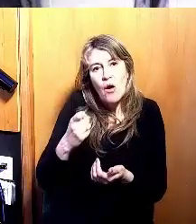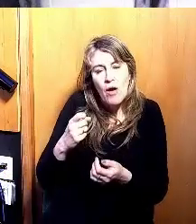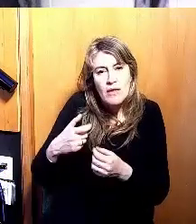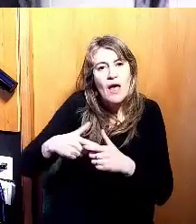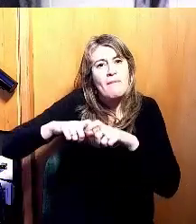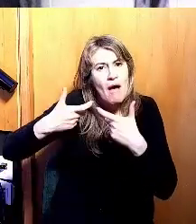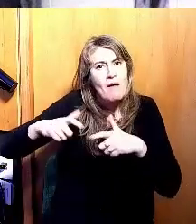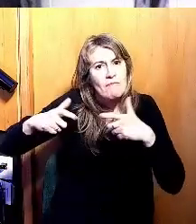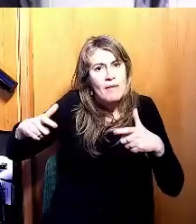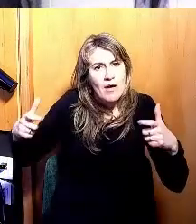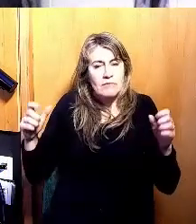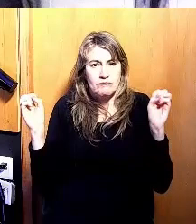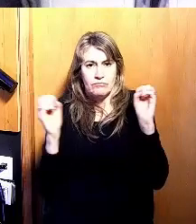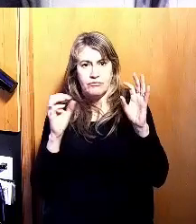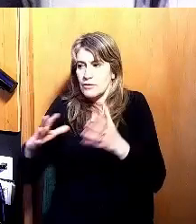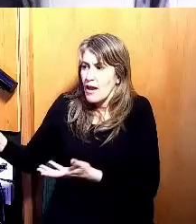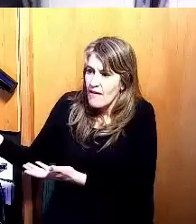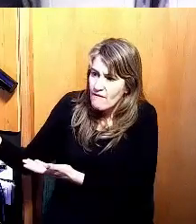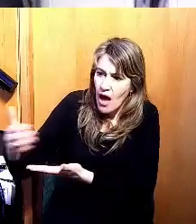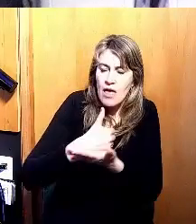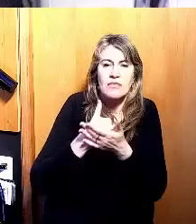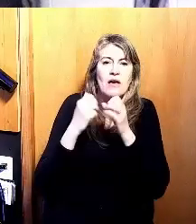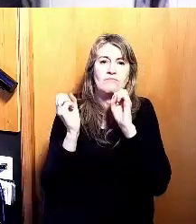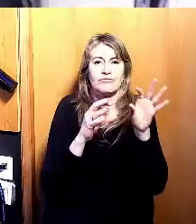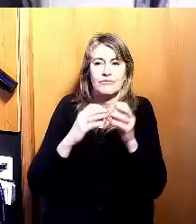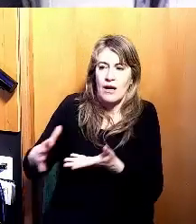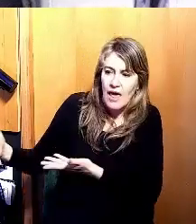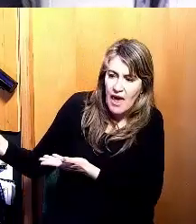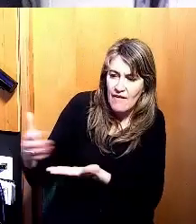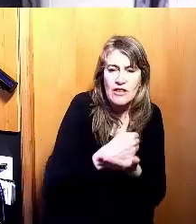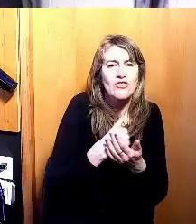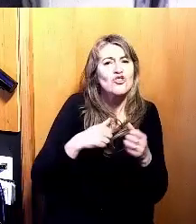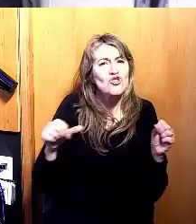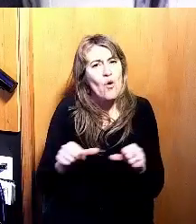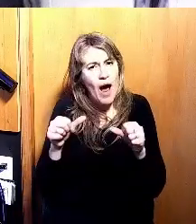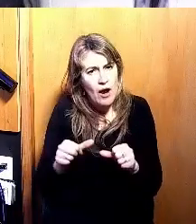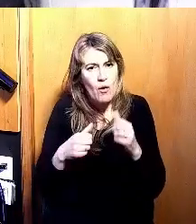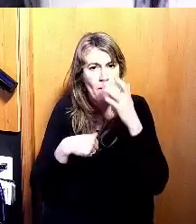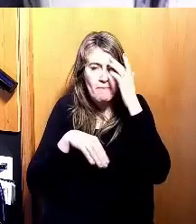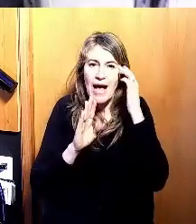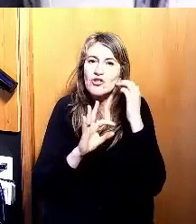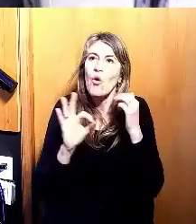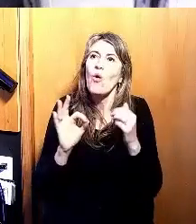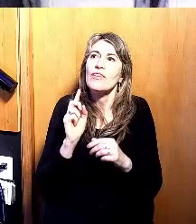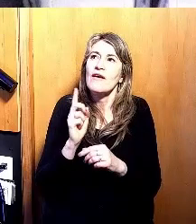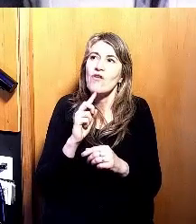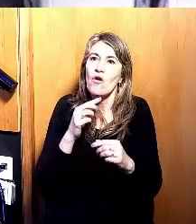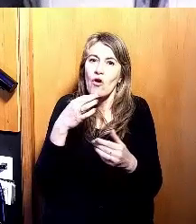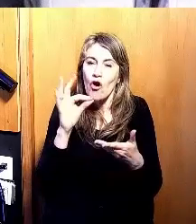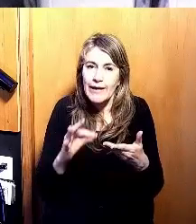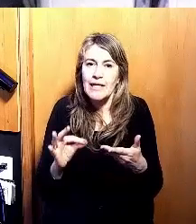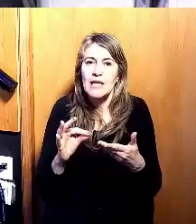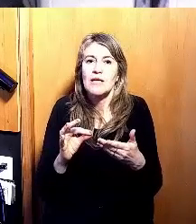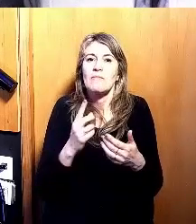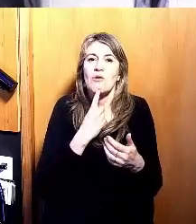más. Y ahí viene la pregunta de, bueno, ¿estoy actuando bien porque levanto cada vez más o porque tengo que corregir una política y eso tiene que